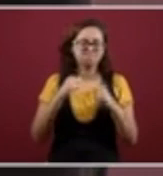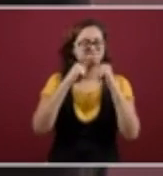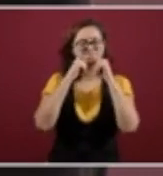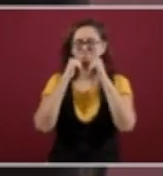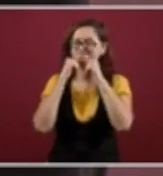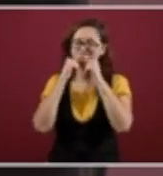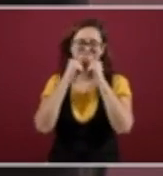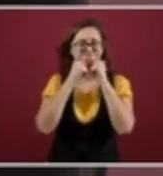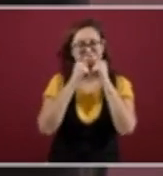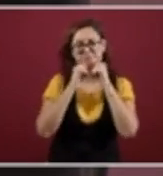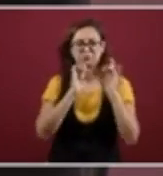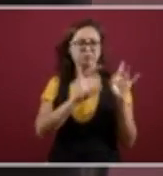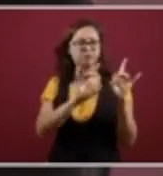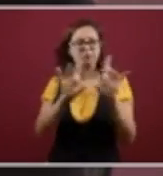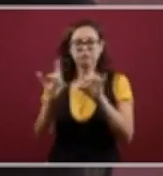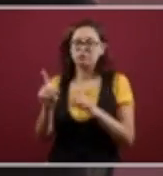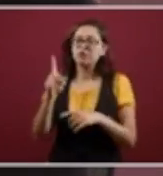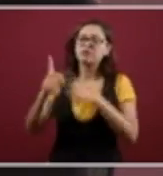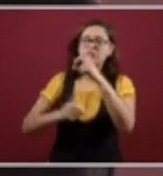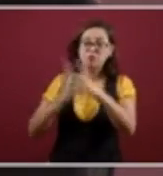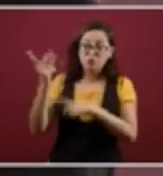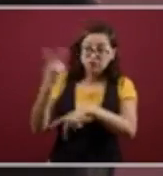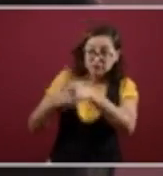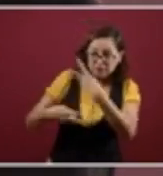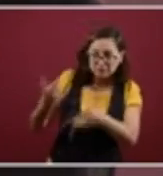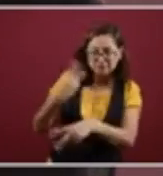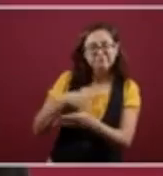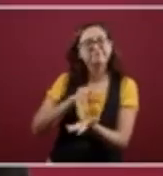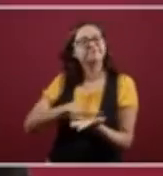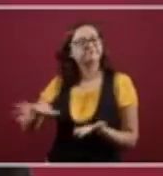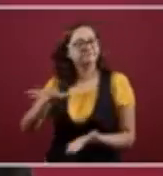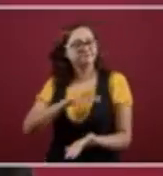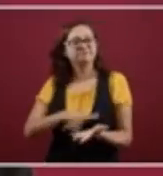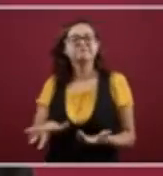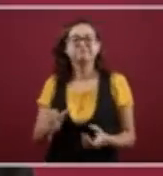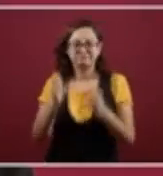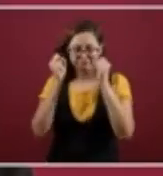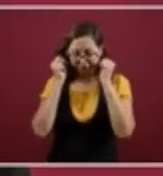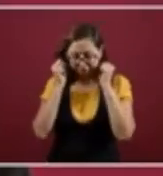los deportistas, regresando a los